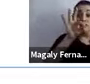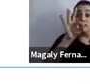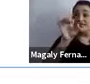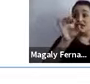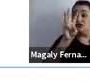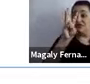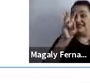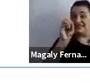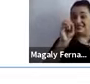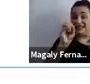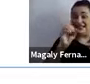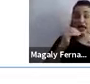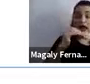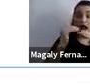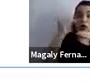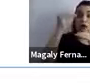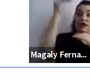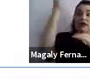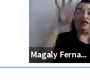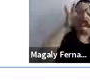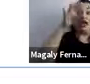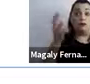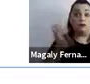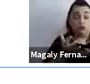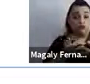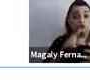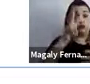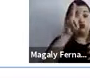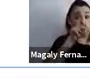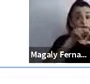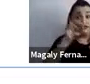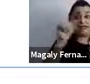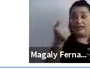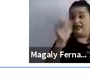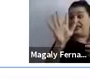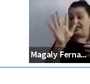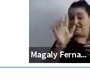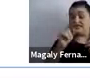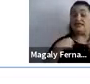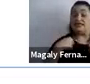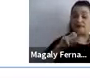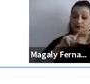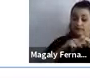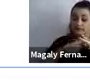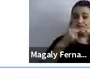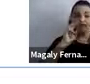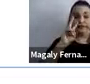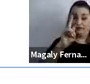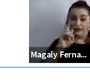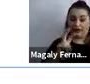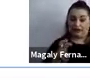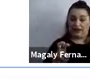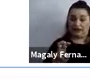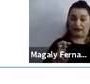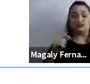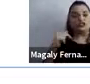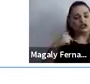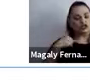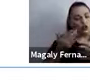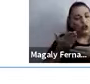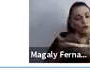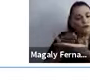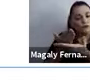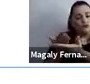mundo. Y aquí en 2015, que empecé a hacer estos análisis, pues he puesto tres